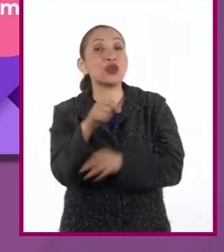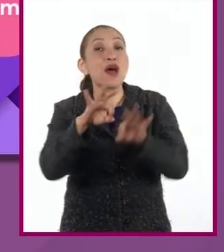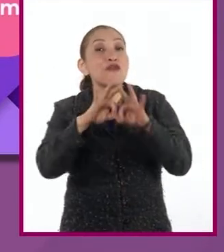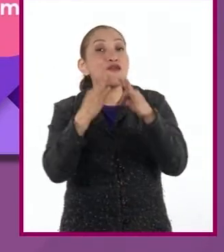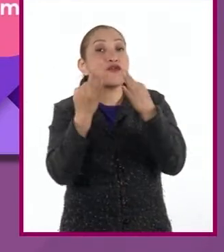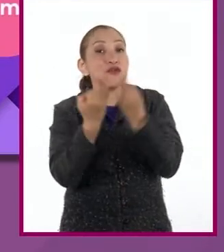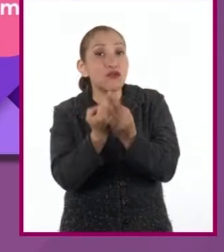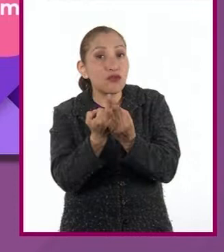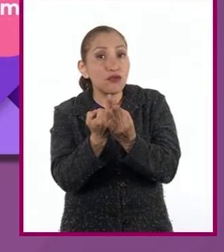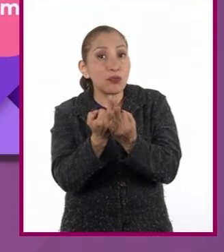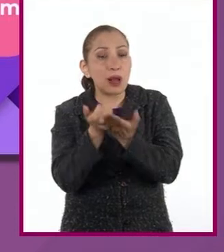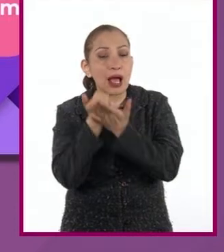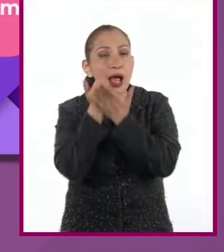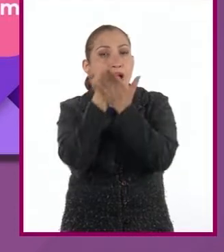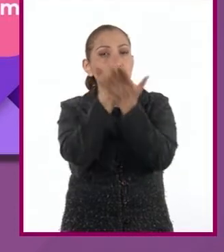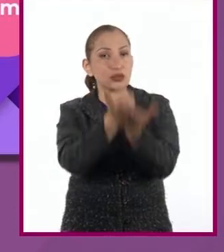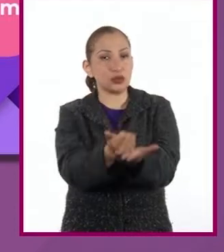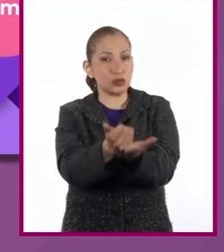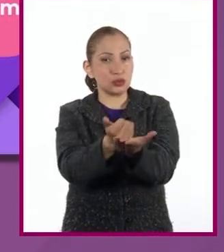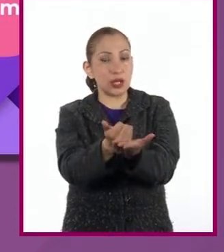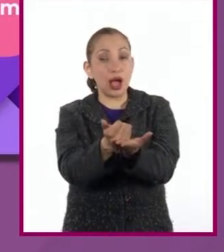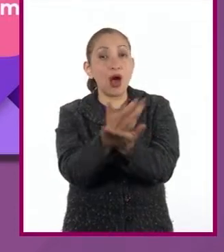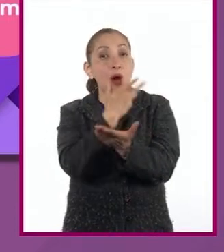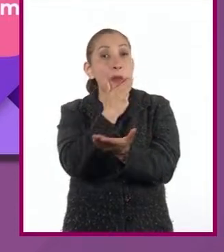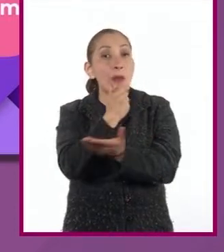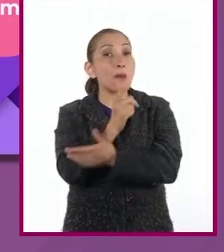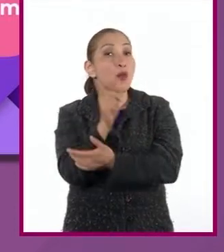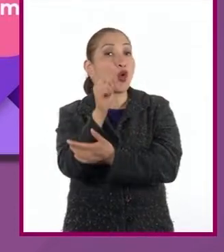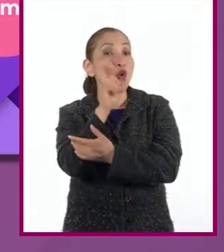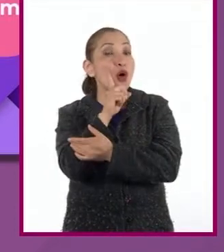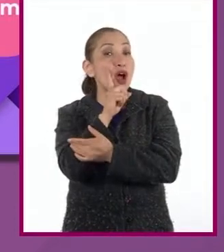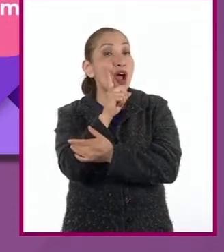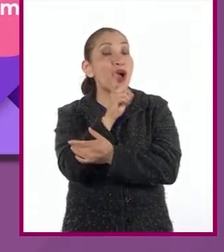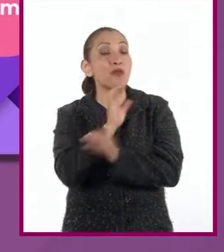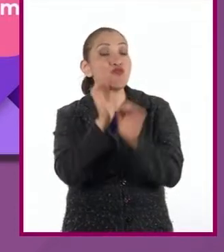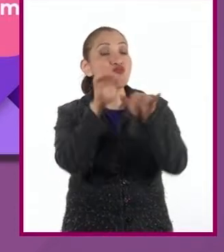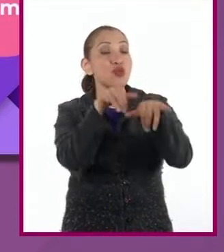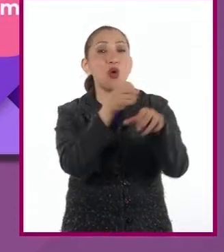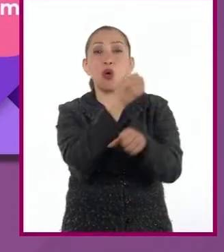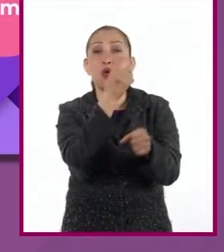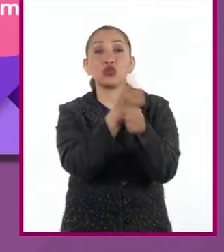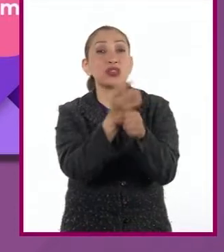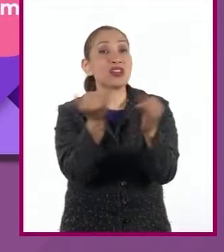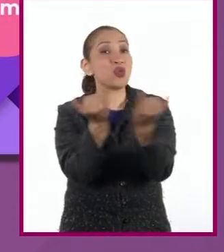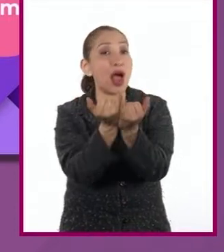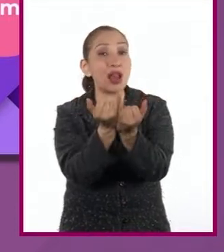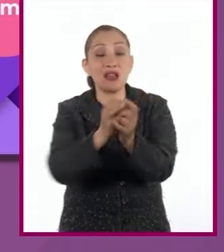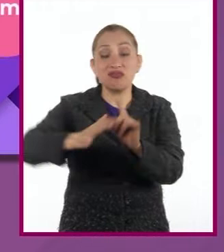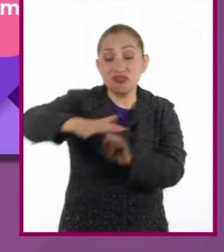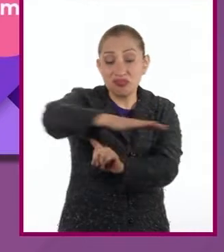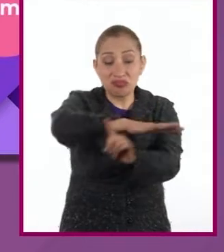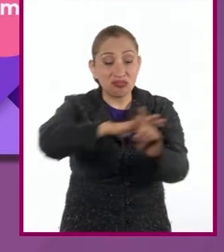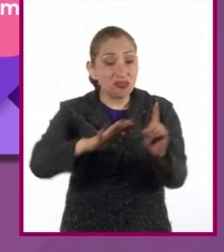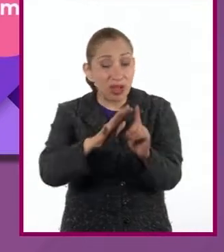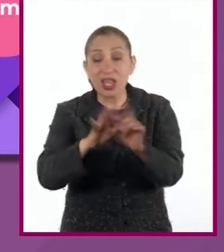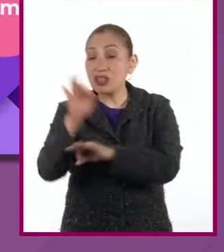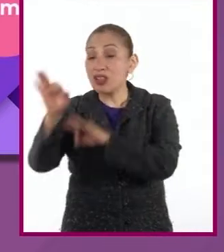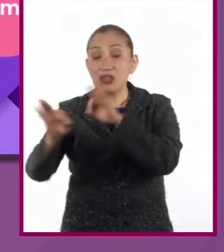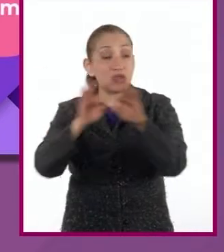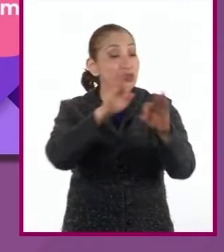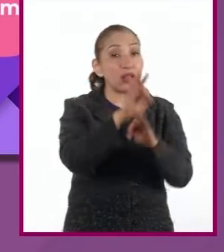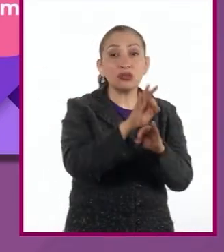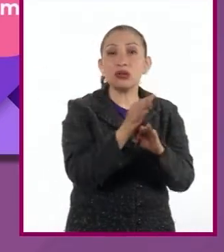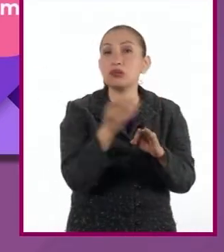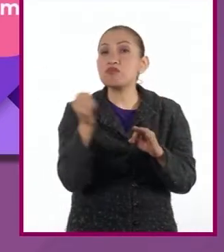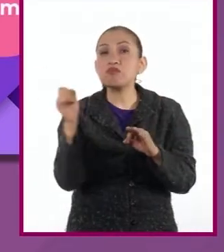mecanismo que permite que mujeres y hombres tengan las mismas oportunidades, condiciones y formas de trato sin